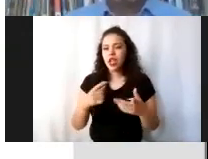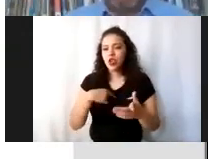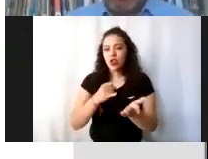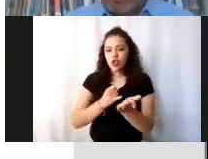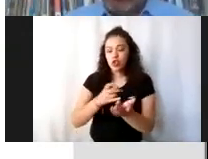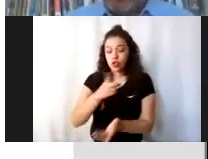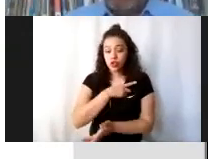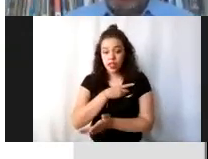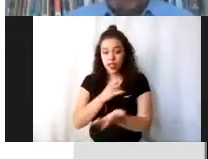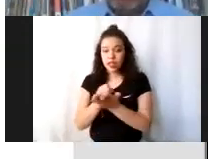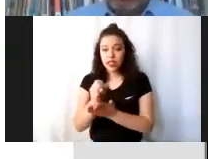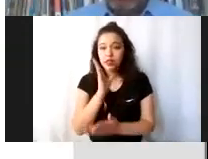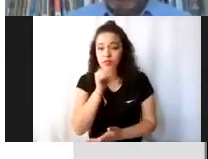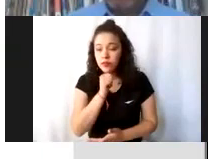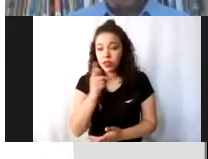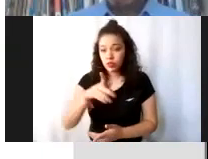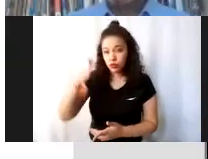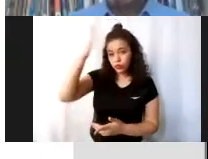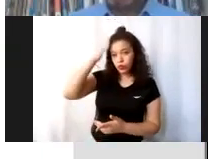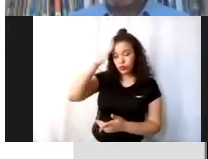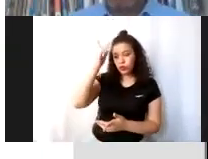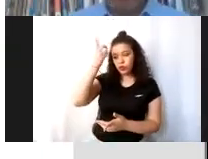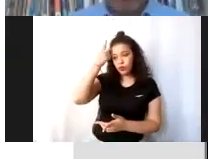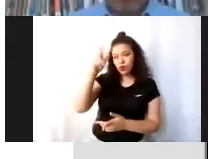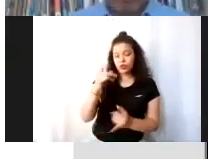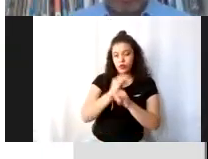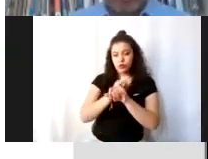misma, ¿es titular de sus datos personales?